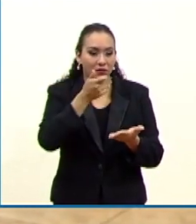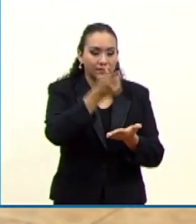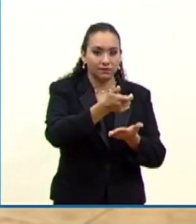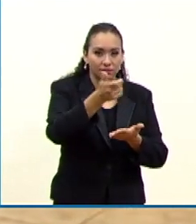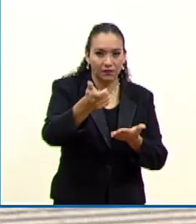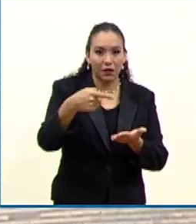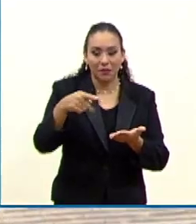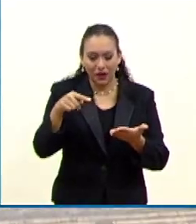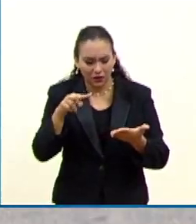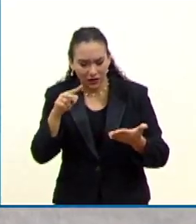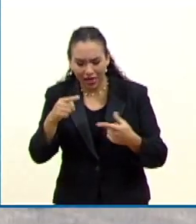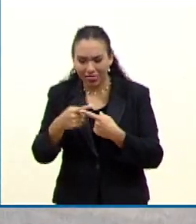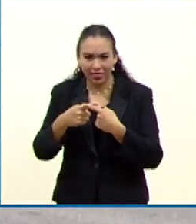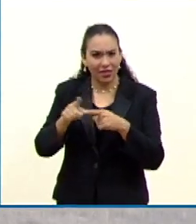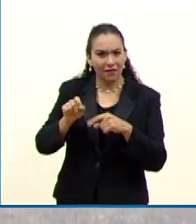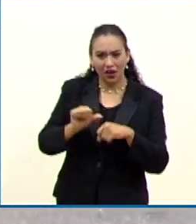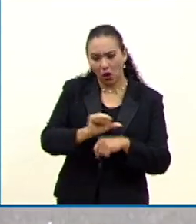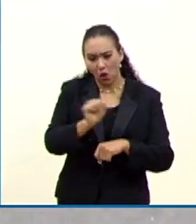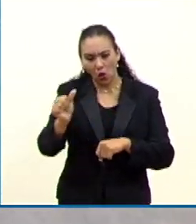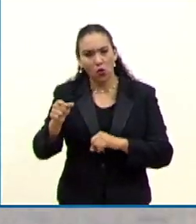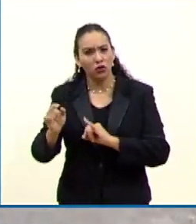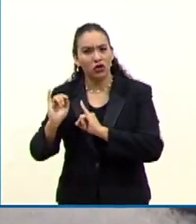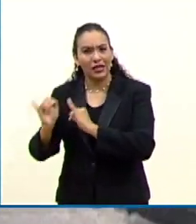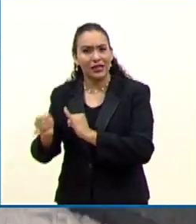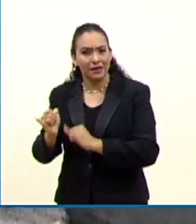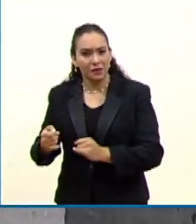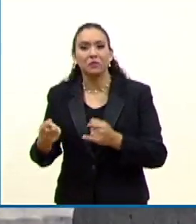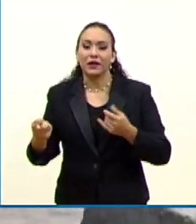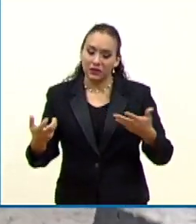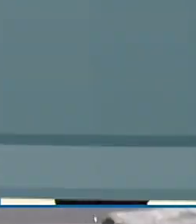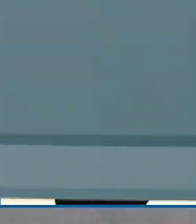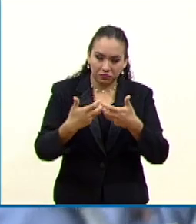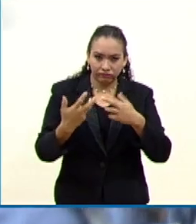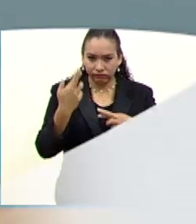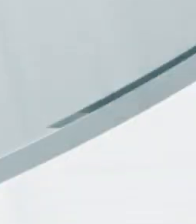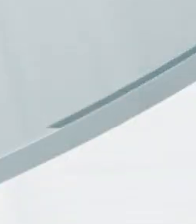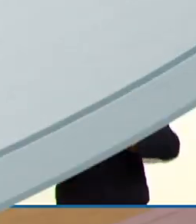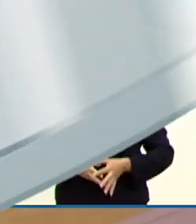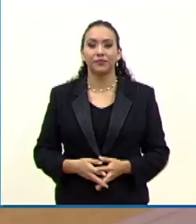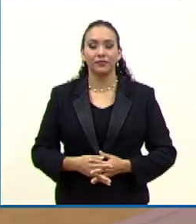incluso incompatible con el de cuentas individuales.